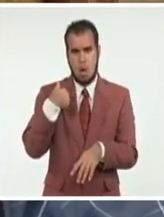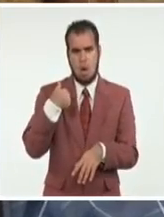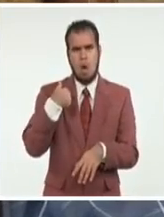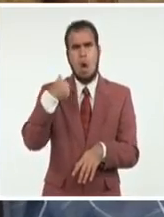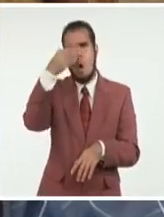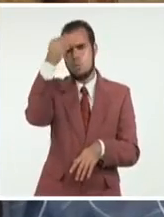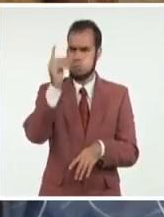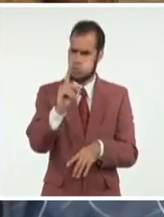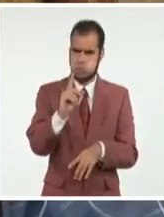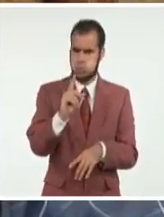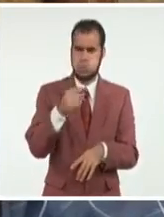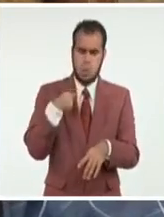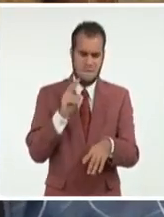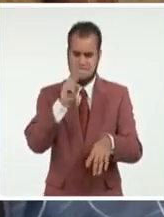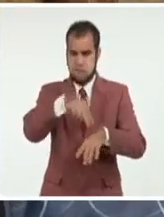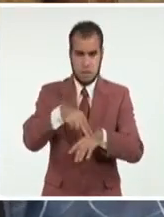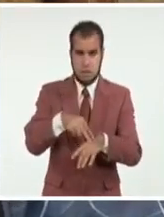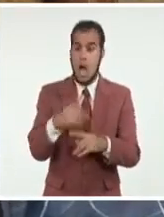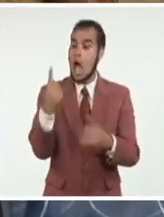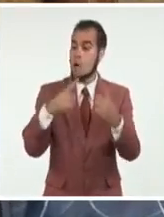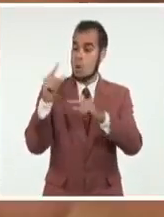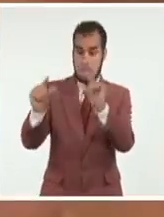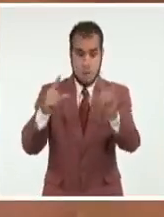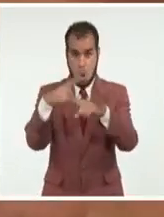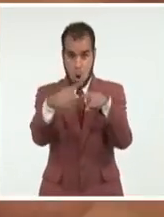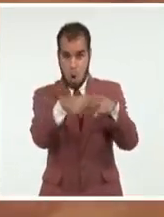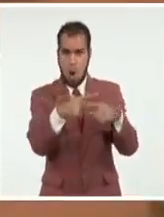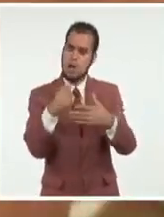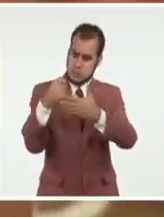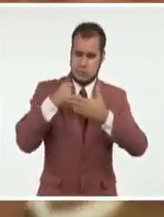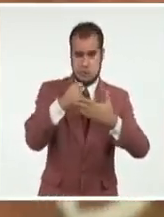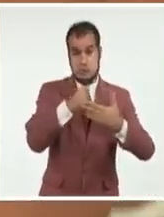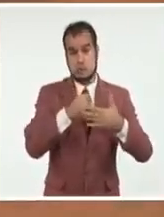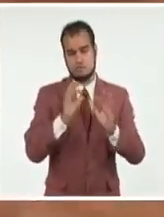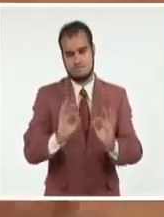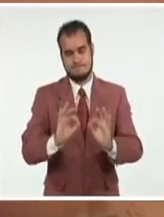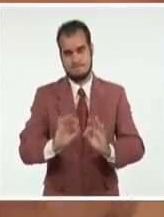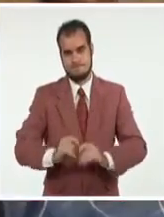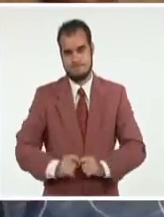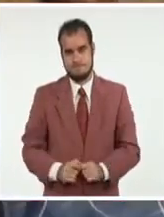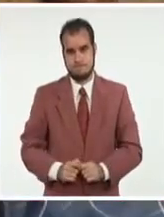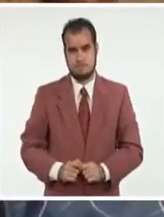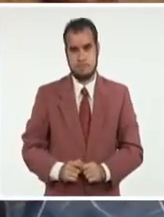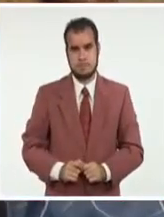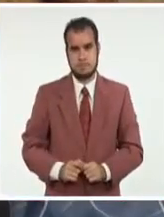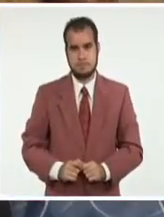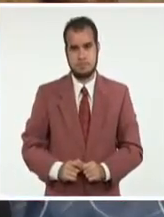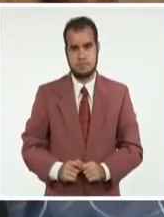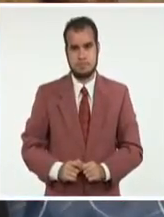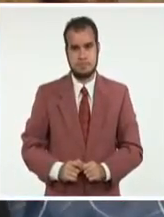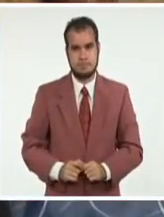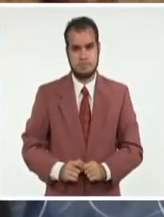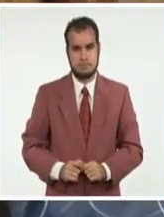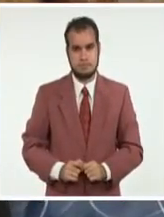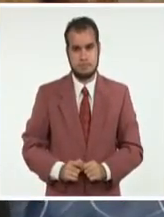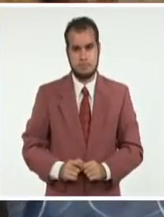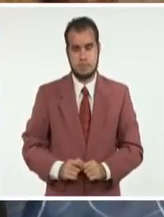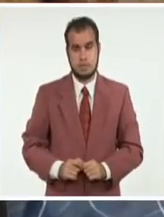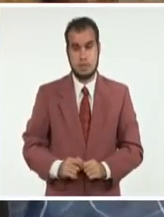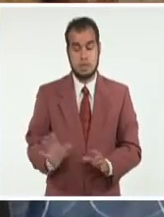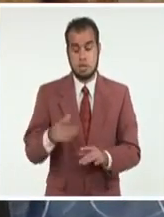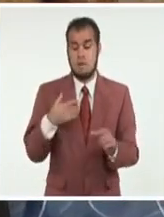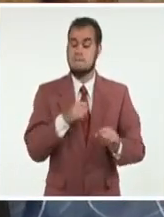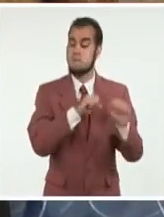bueno, varios compañeros que estaban ahí me ayudaron. Y ya me llevaron hasta el hospital provincial,